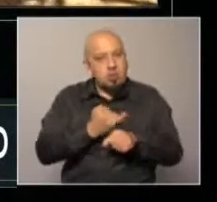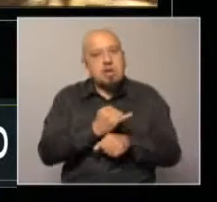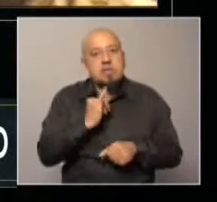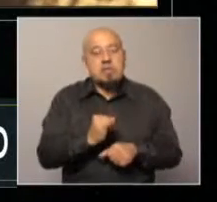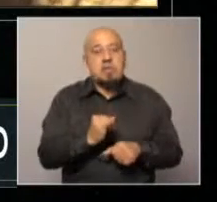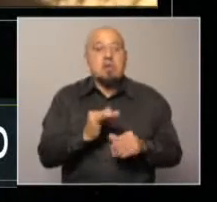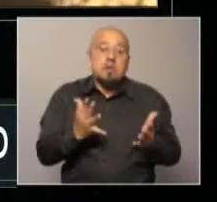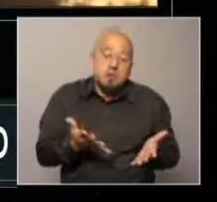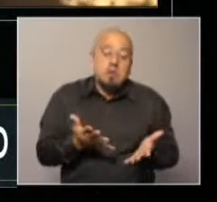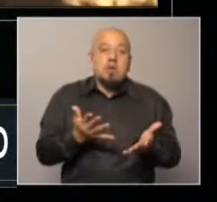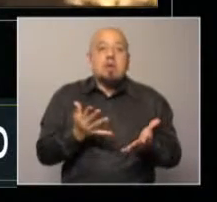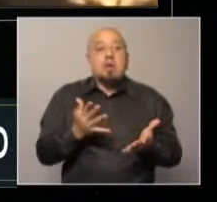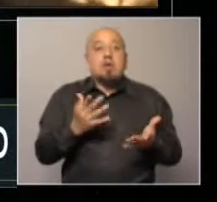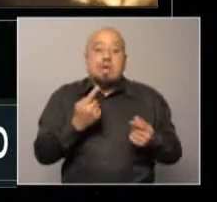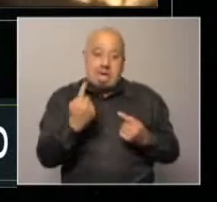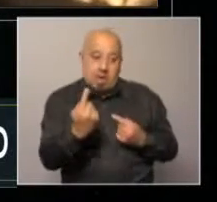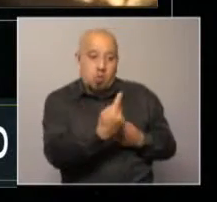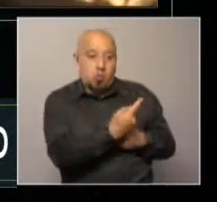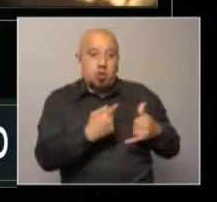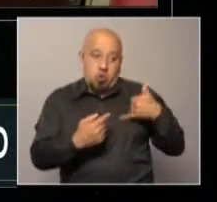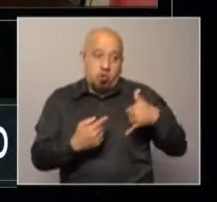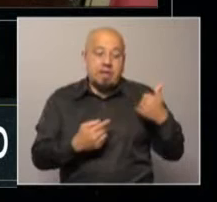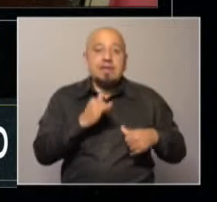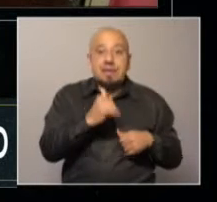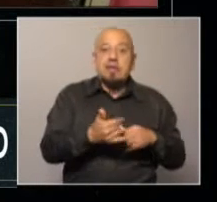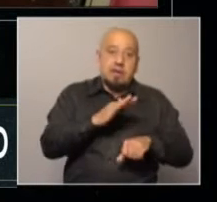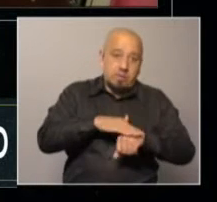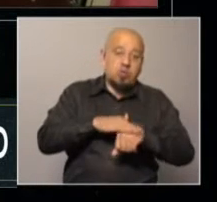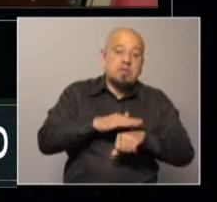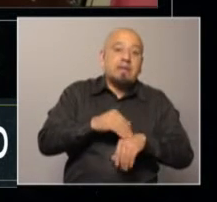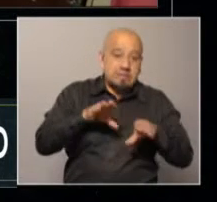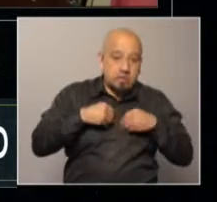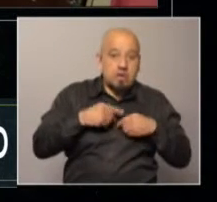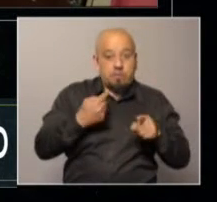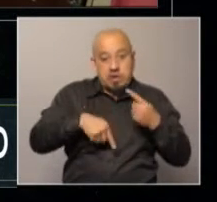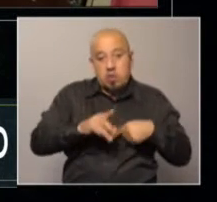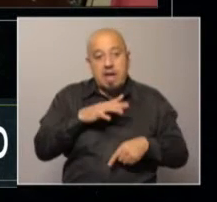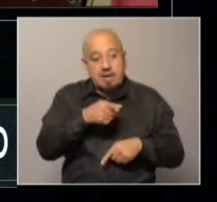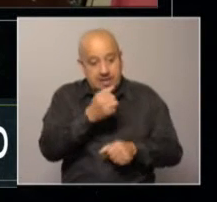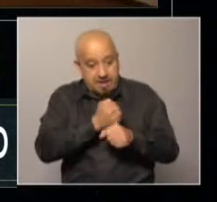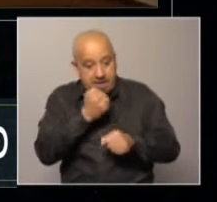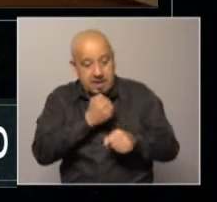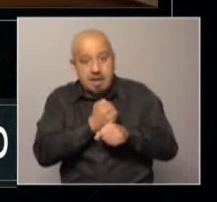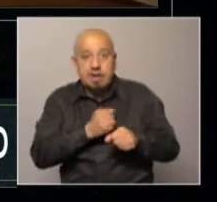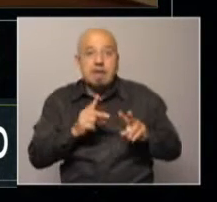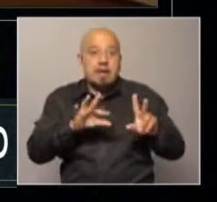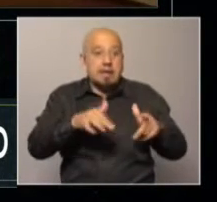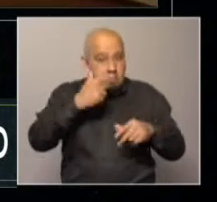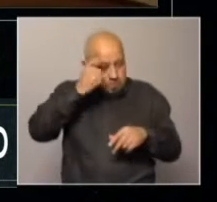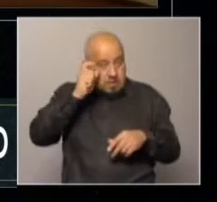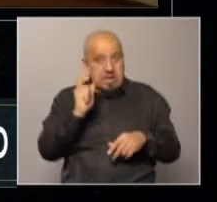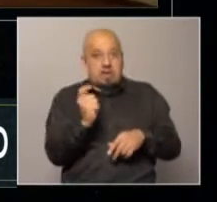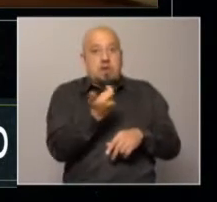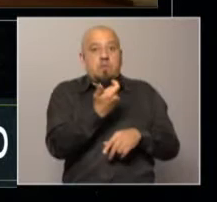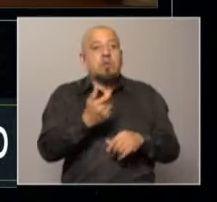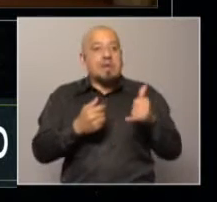así. Cada uno tiene que responsabilizarse por sus actos y los adolescentes también, pero se tiene que trabajar en esa responsabilización y en esa restitución de